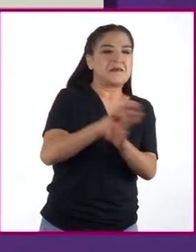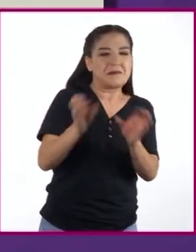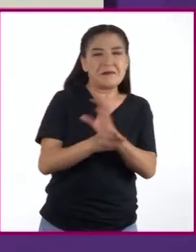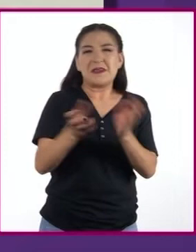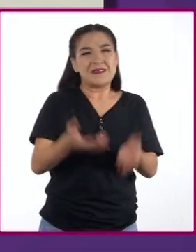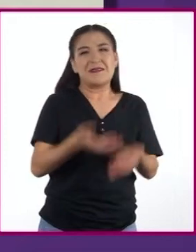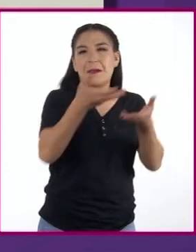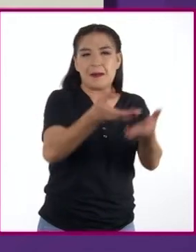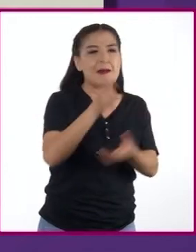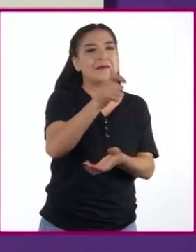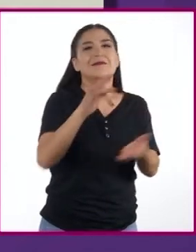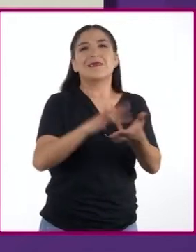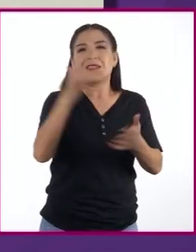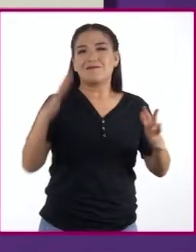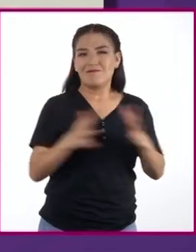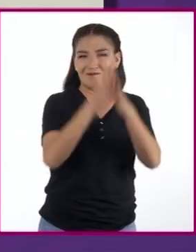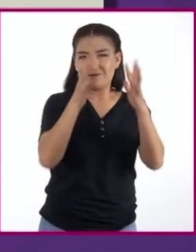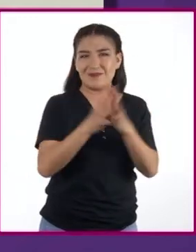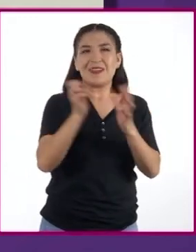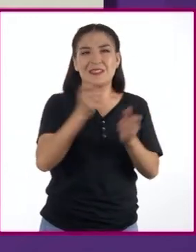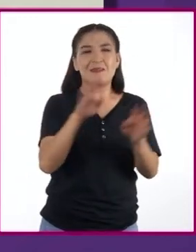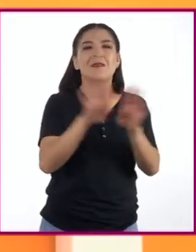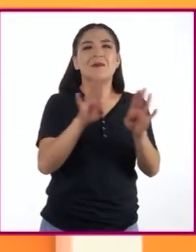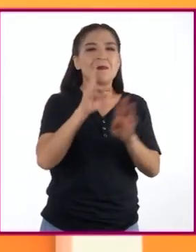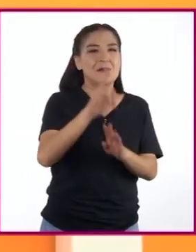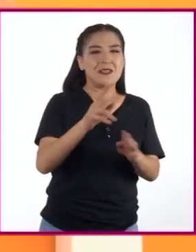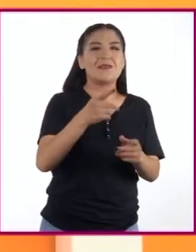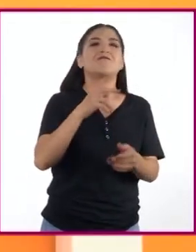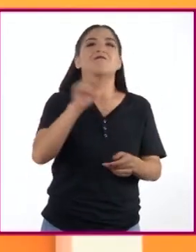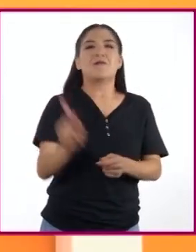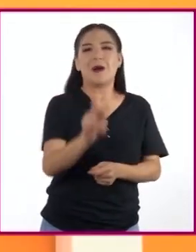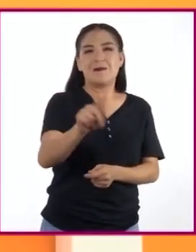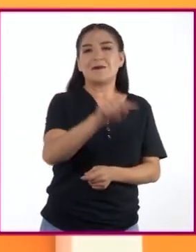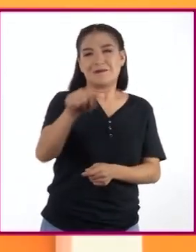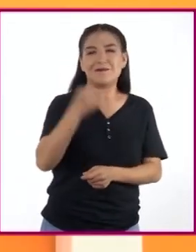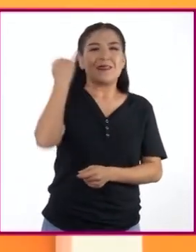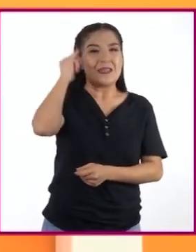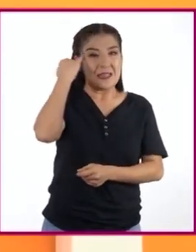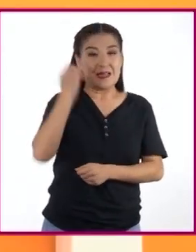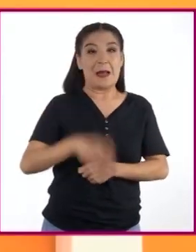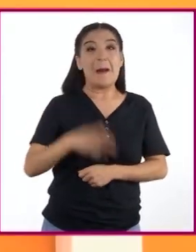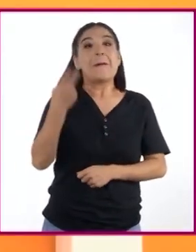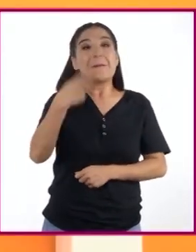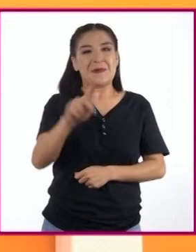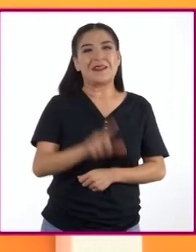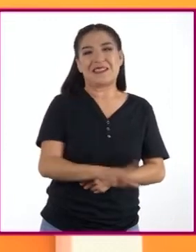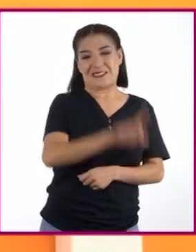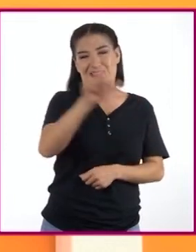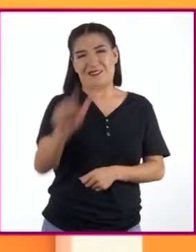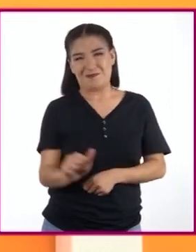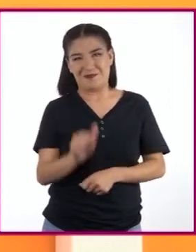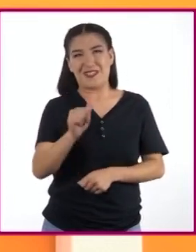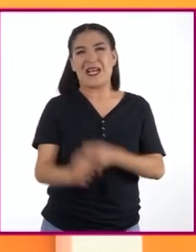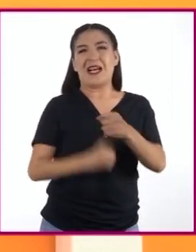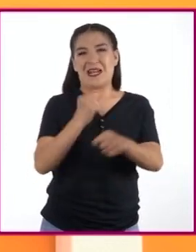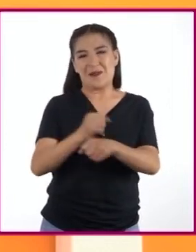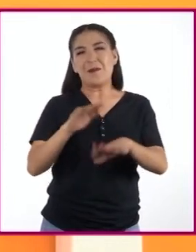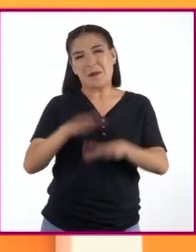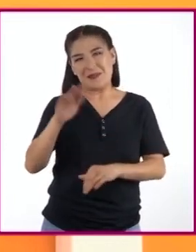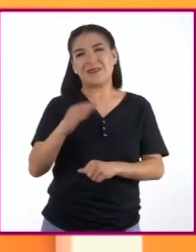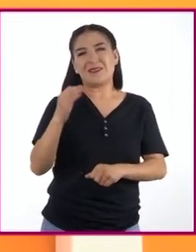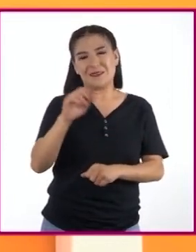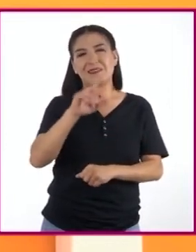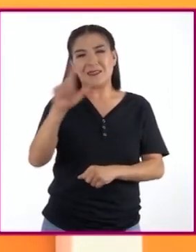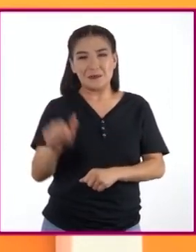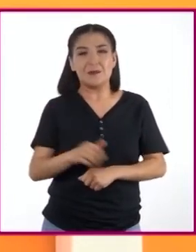el sometimiento de los pueblos indígenas. Sin embargo, en los siguientes años, la condición de